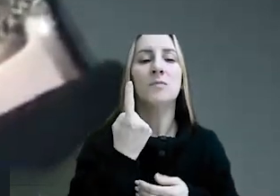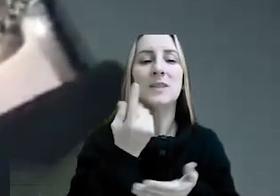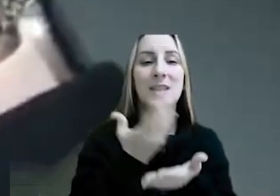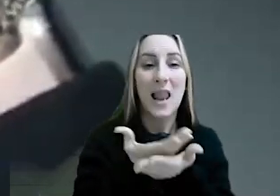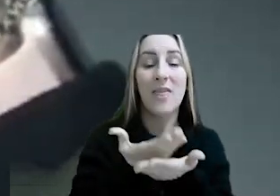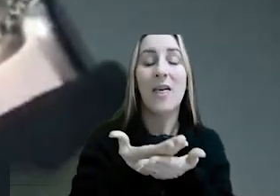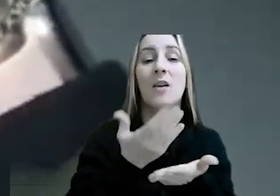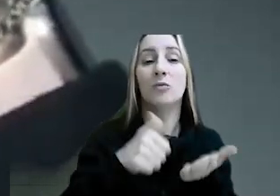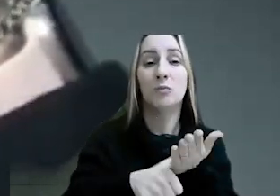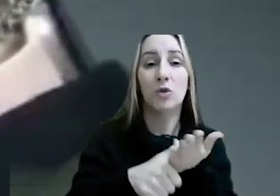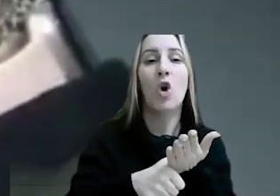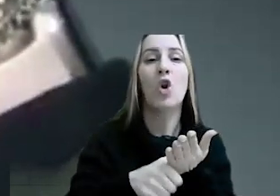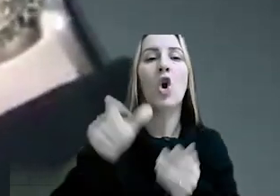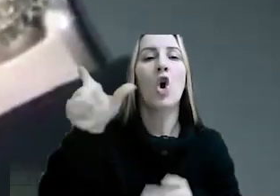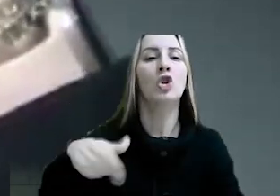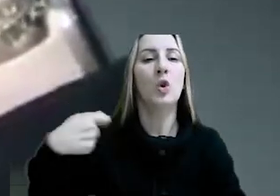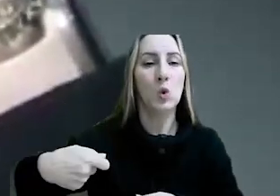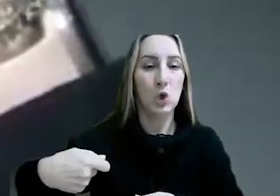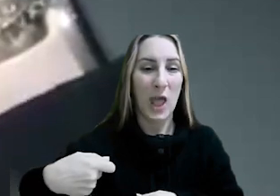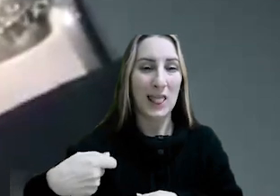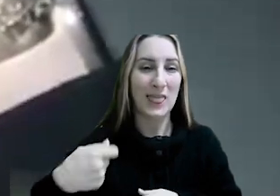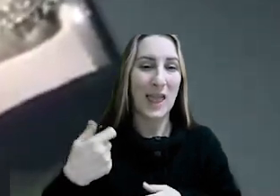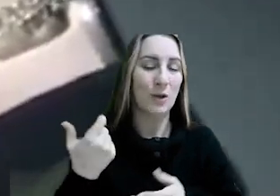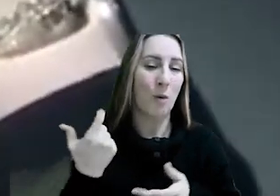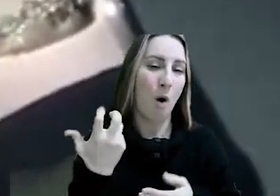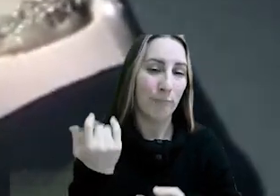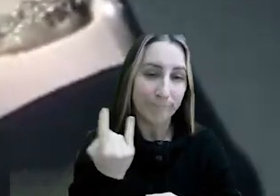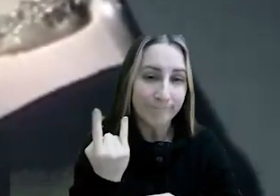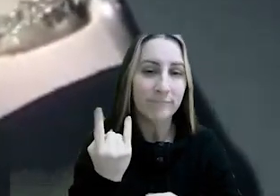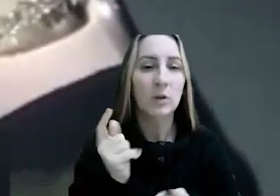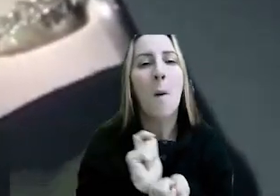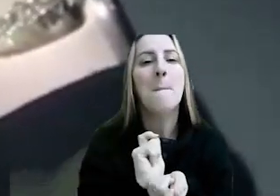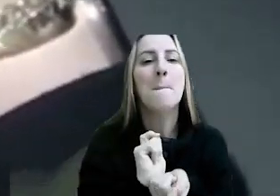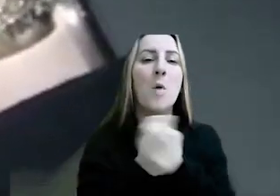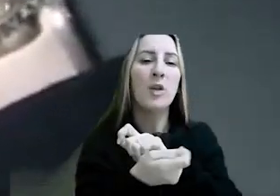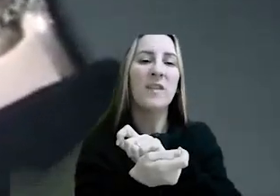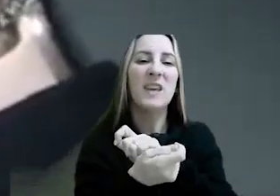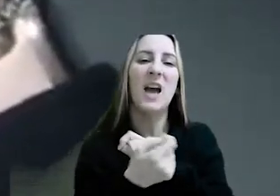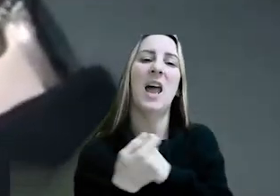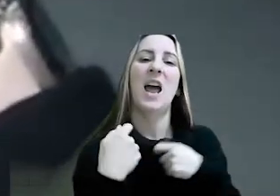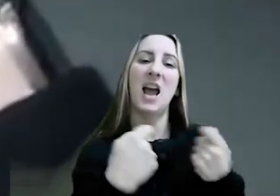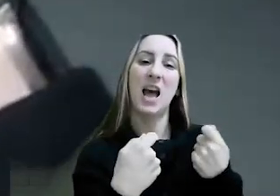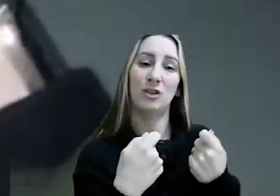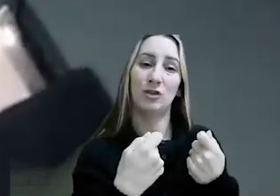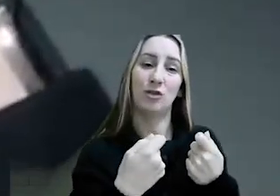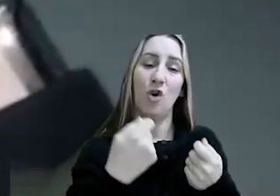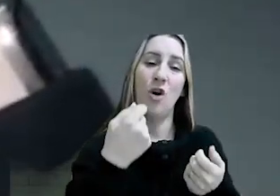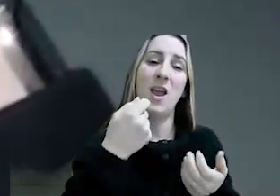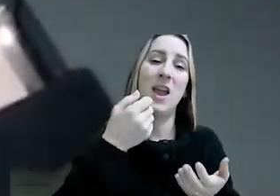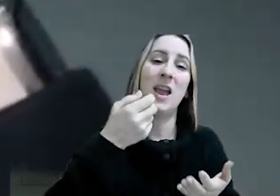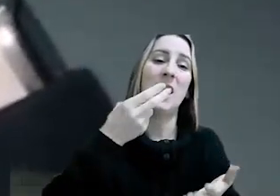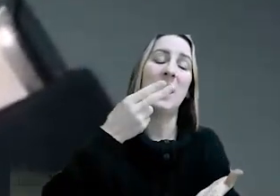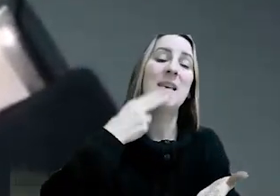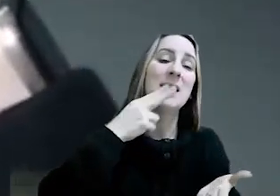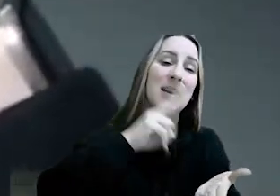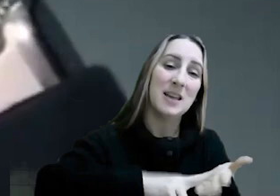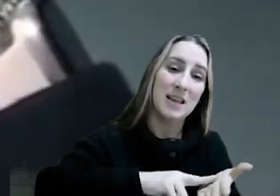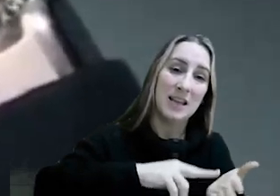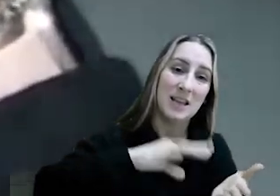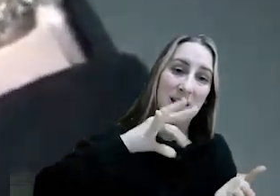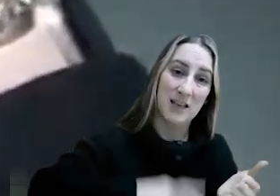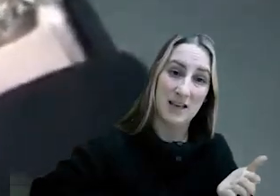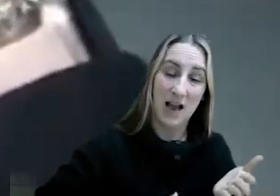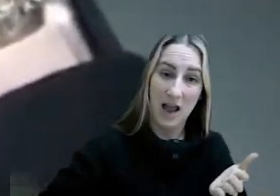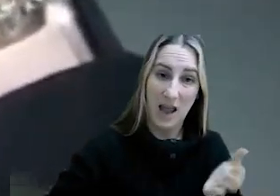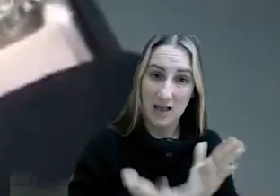contribuyentes apócrifos es modificar el gasto en ganancias o modificar el crédito fiscal en IVA. Con lo